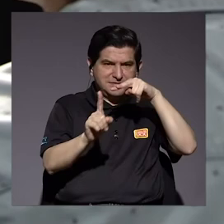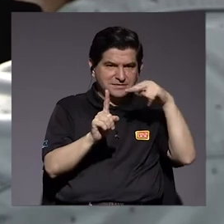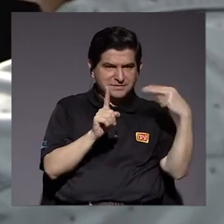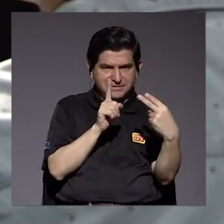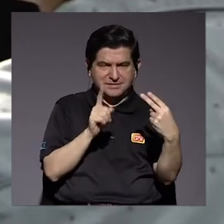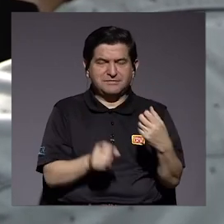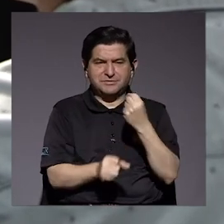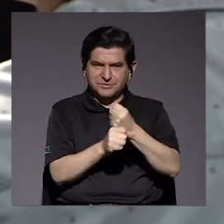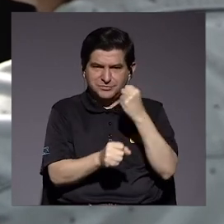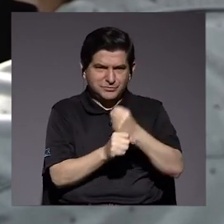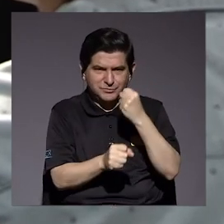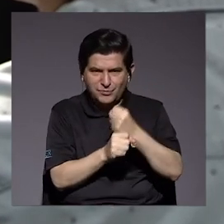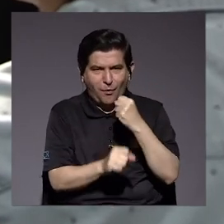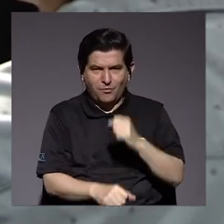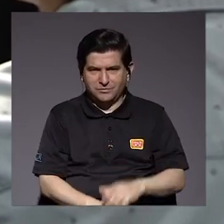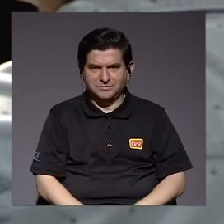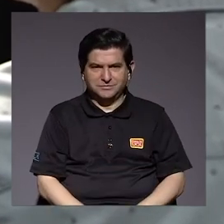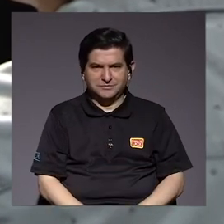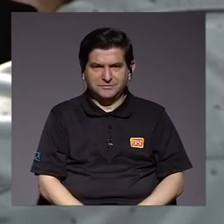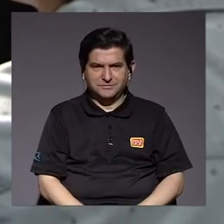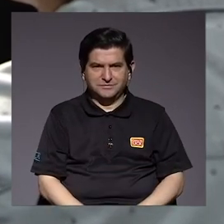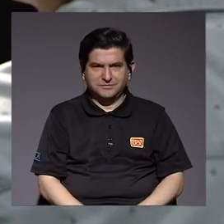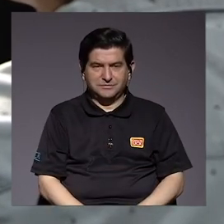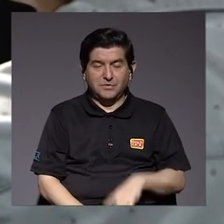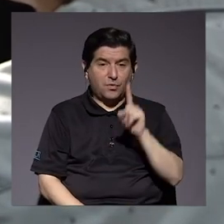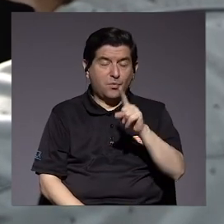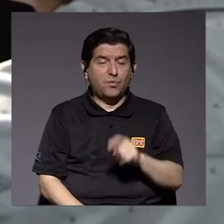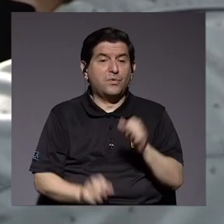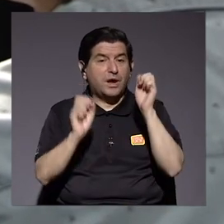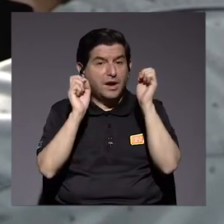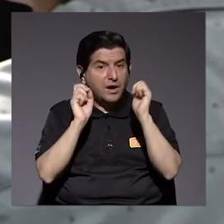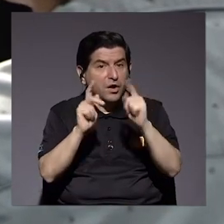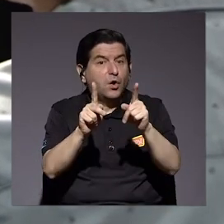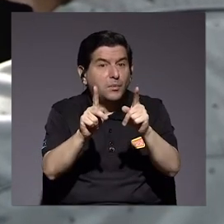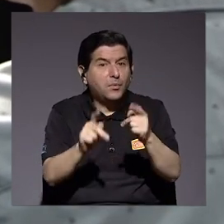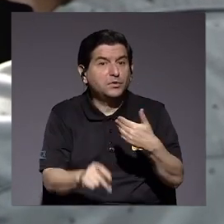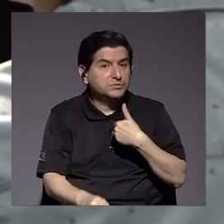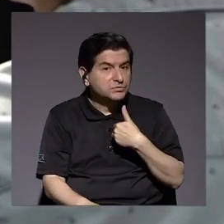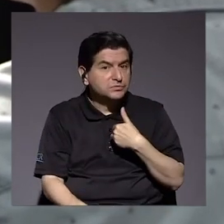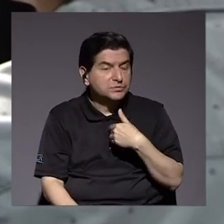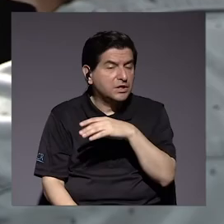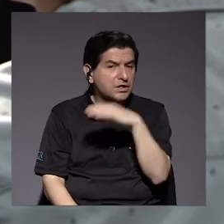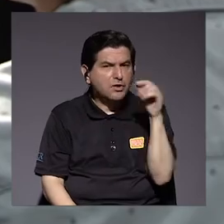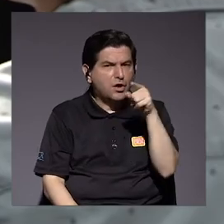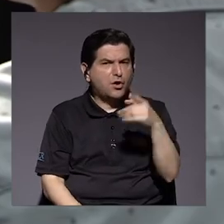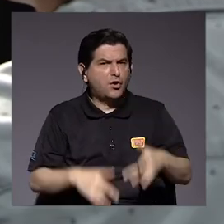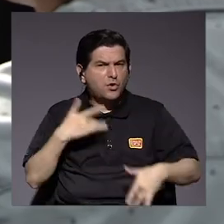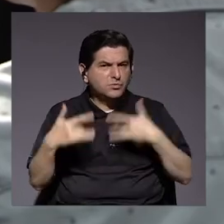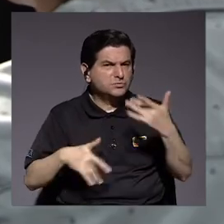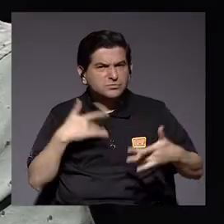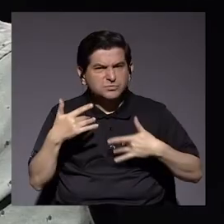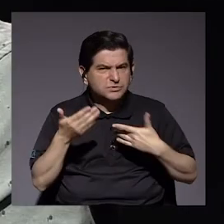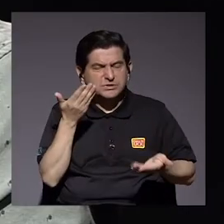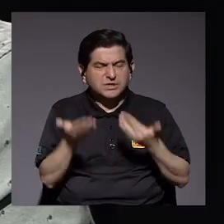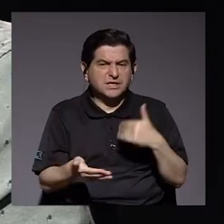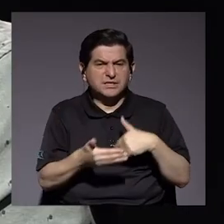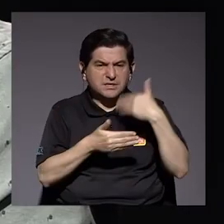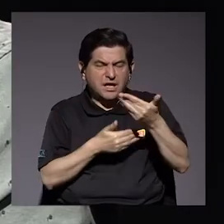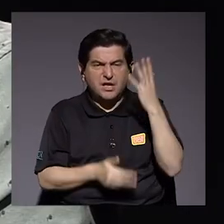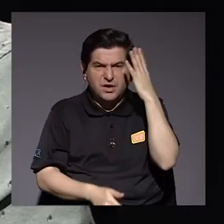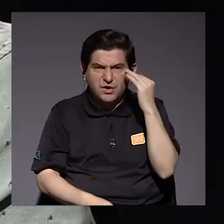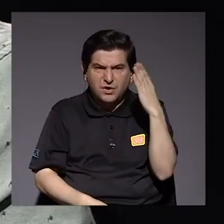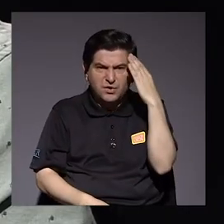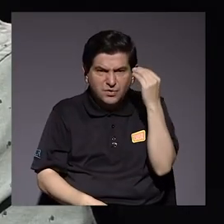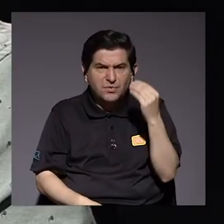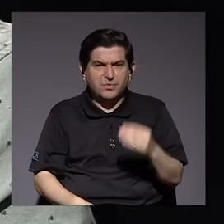visión de esa labor, ¿es una ventanita que podríamos llegar a tener o es algo que usted siente después de toda